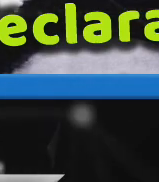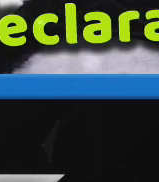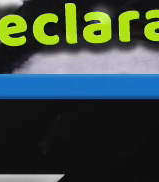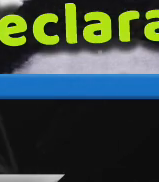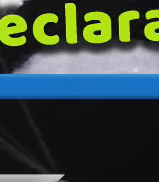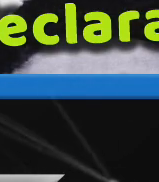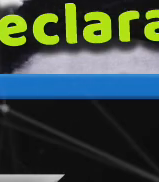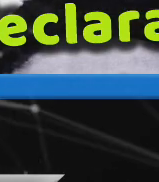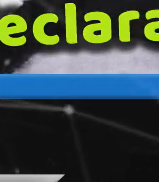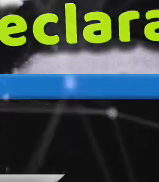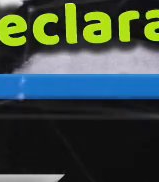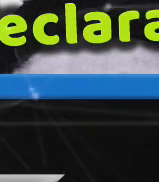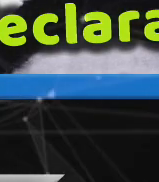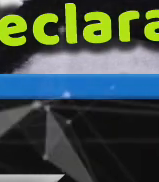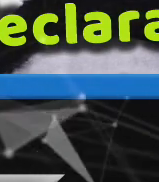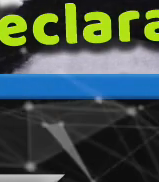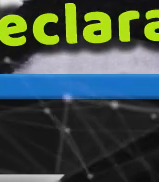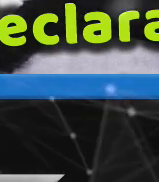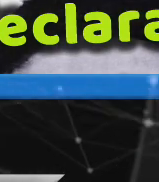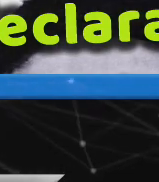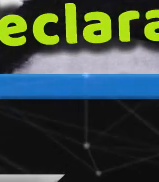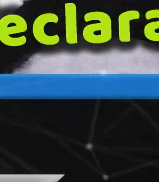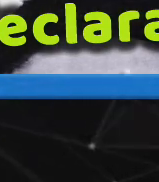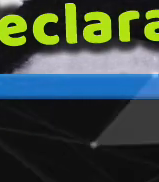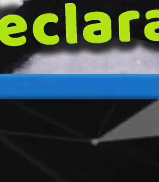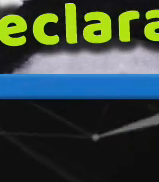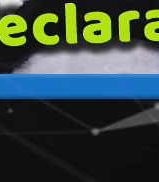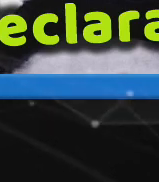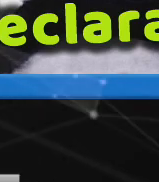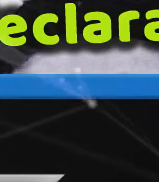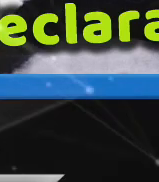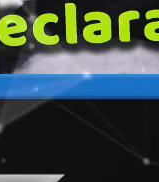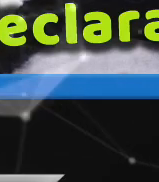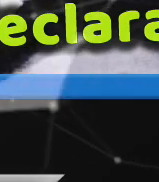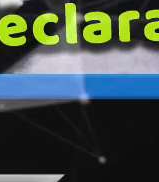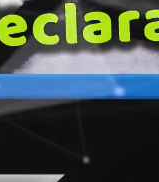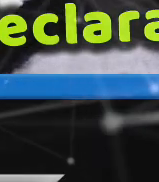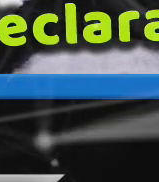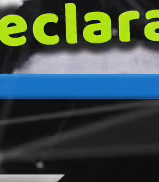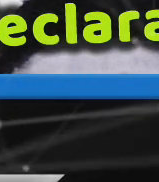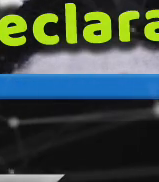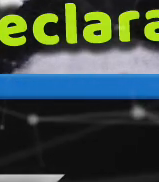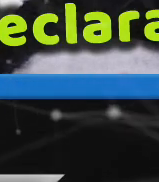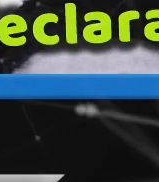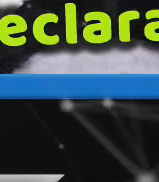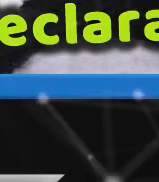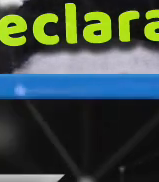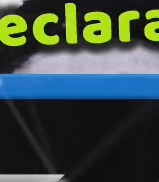La conferencia del presidente Andrés Manuel López Obrador en 5 minutos o menos.